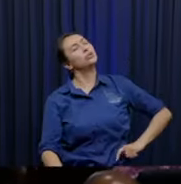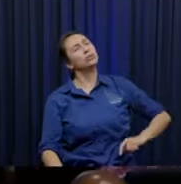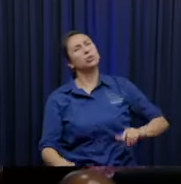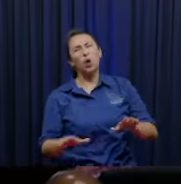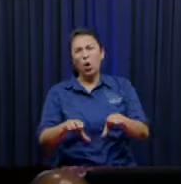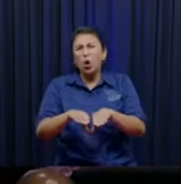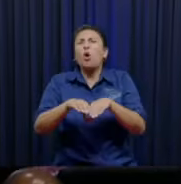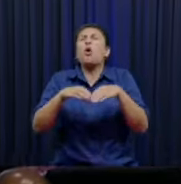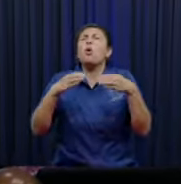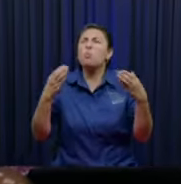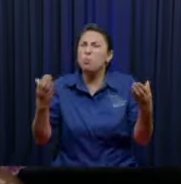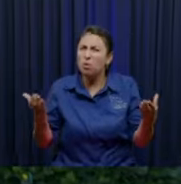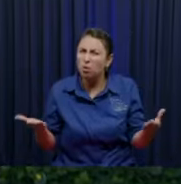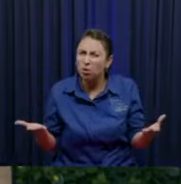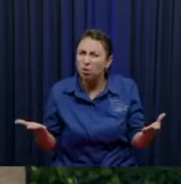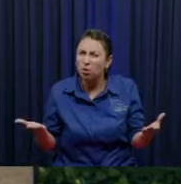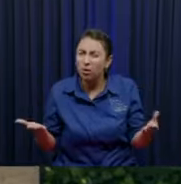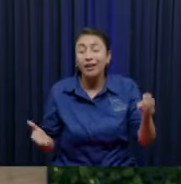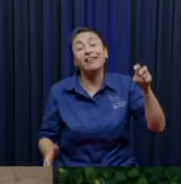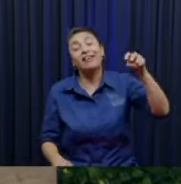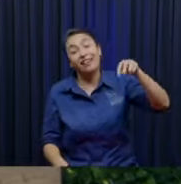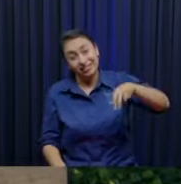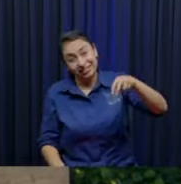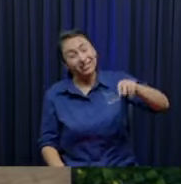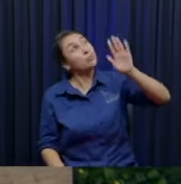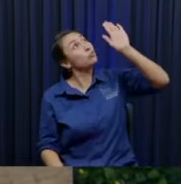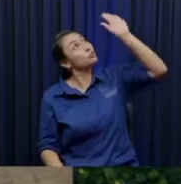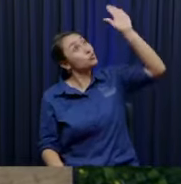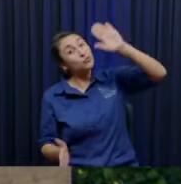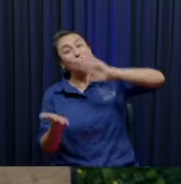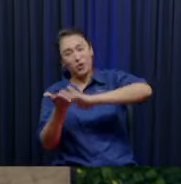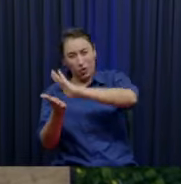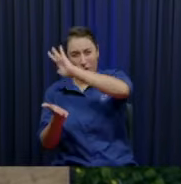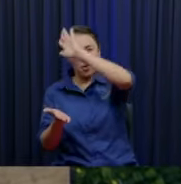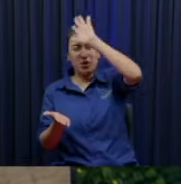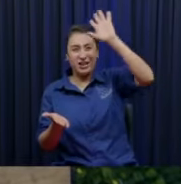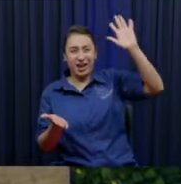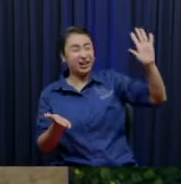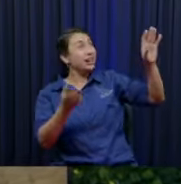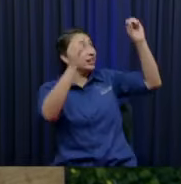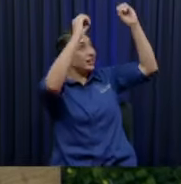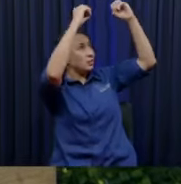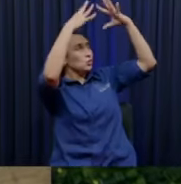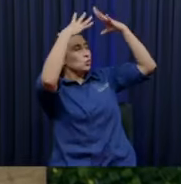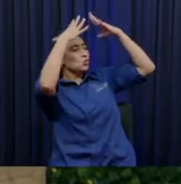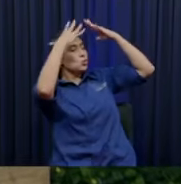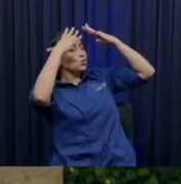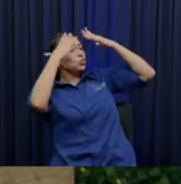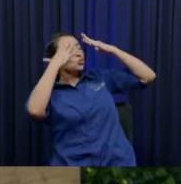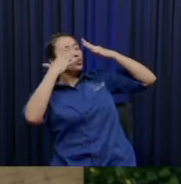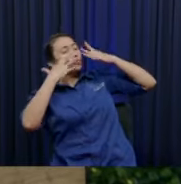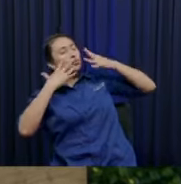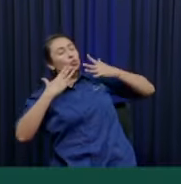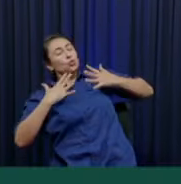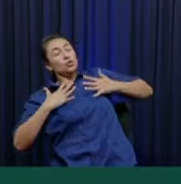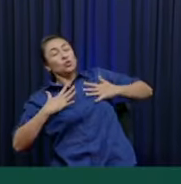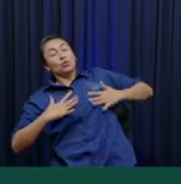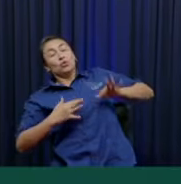gloria. Como por el Señor, el Espíritu. Entonces aquí quedamos que habían 12